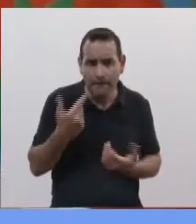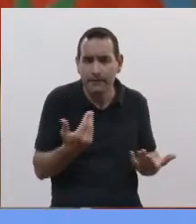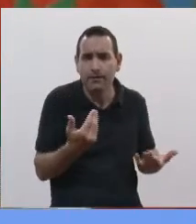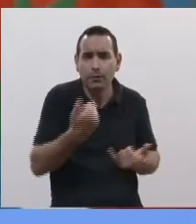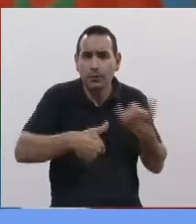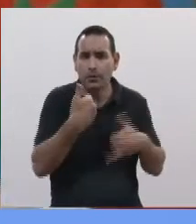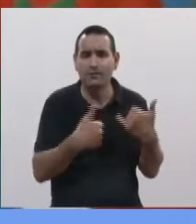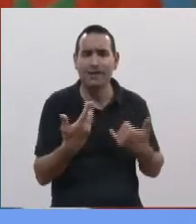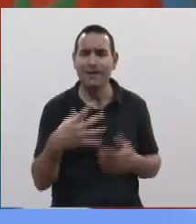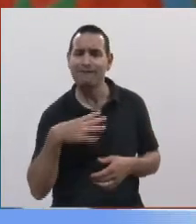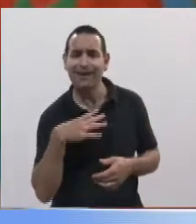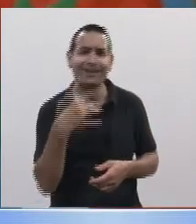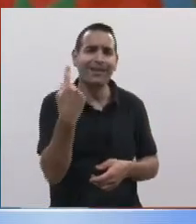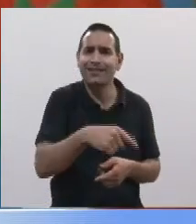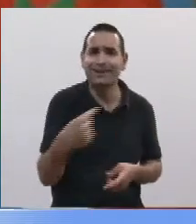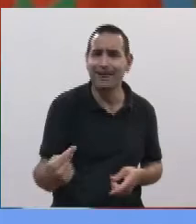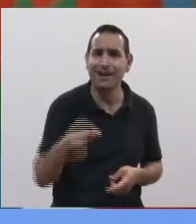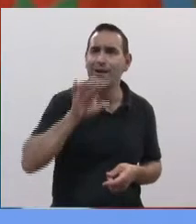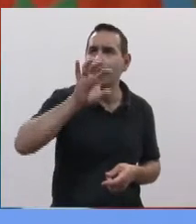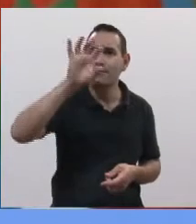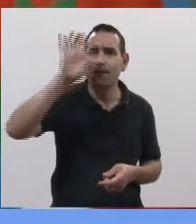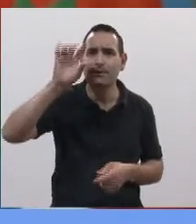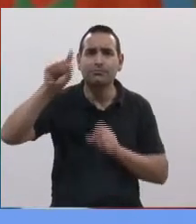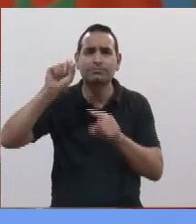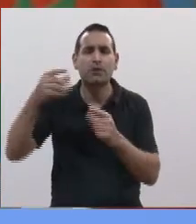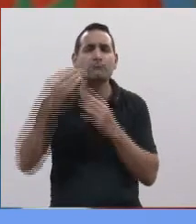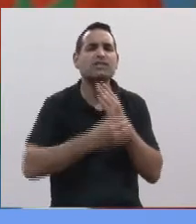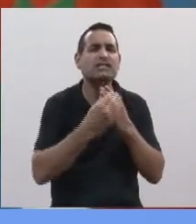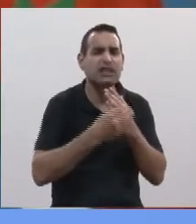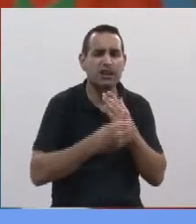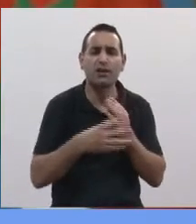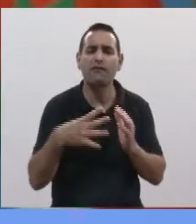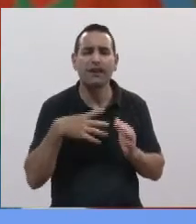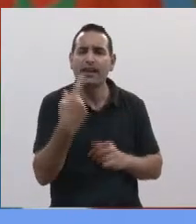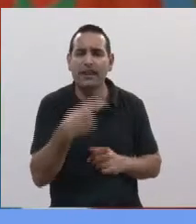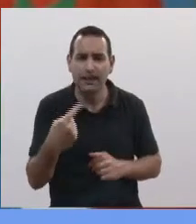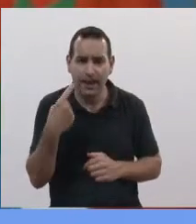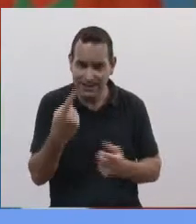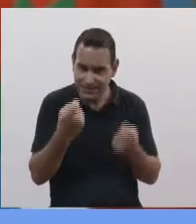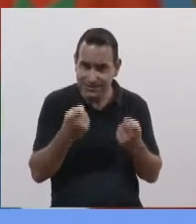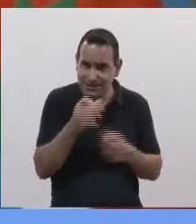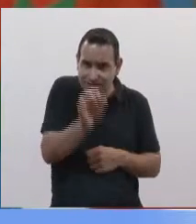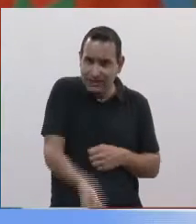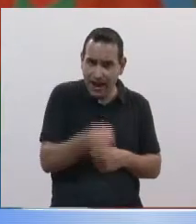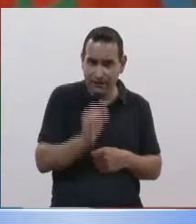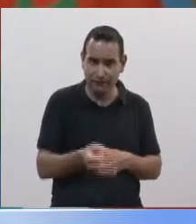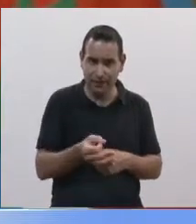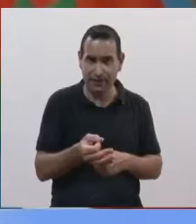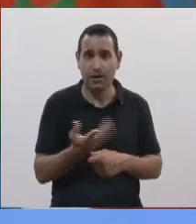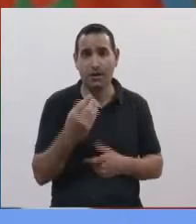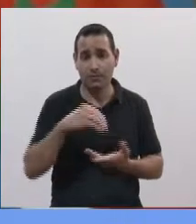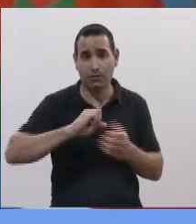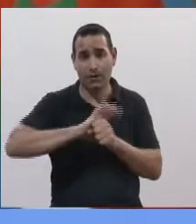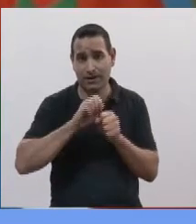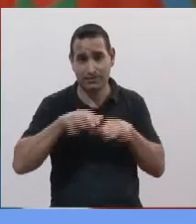qué quedó por subejecutar en cada uno de los ministerios a raíz de la gestión de la pandemia, que ha sido